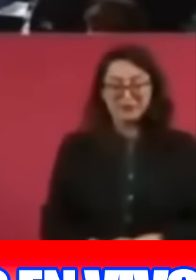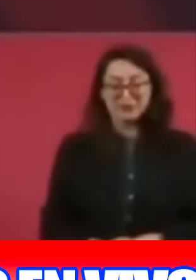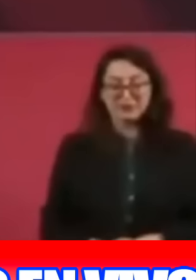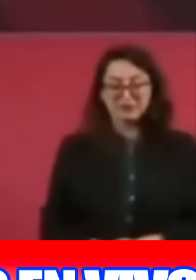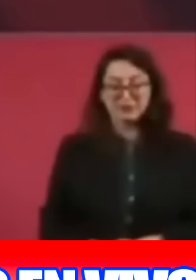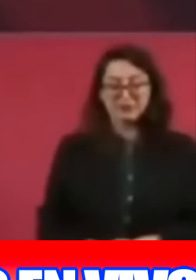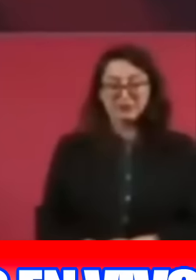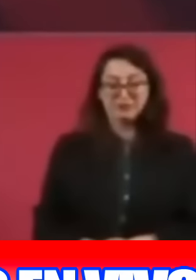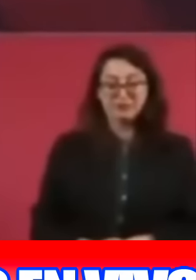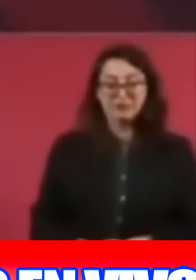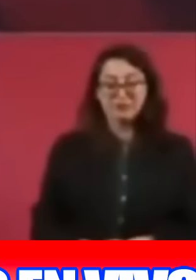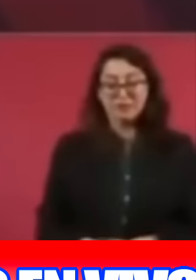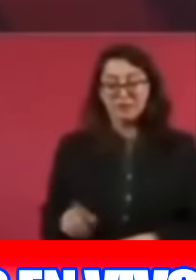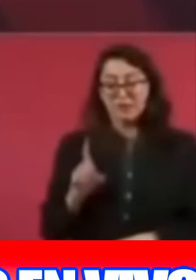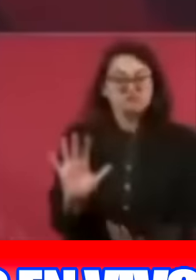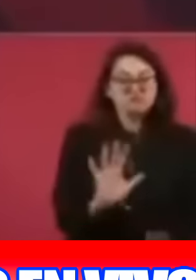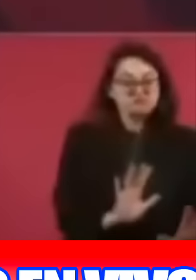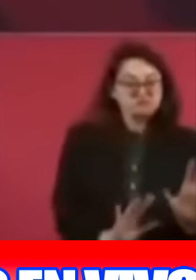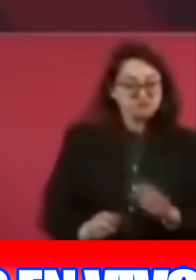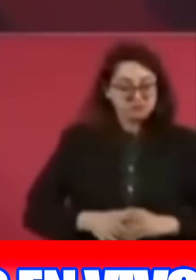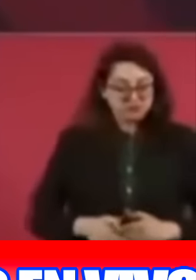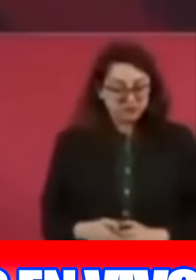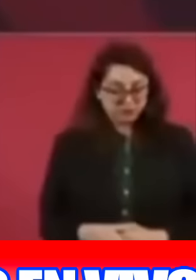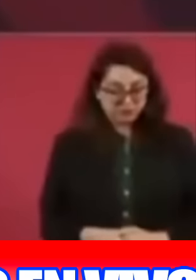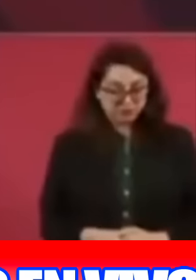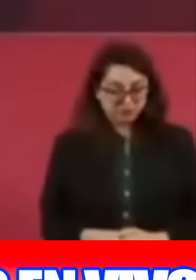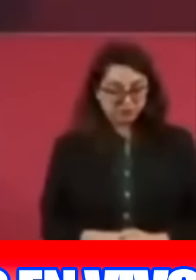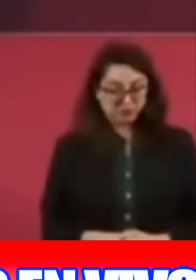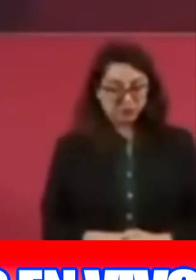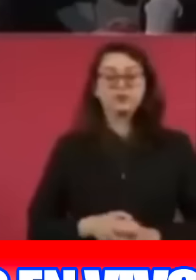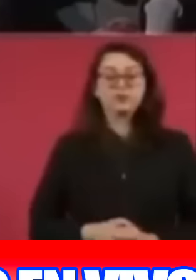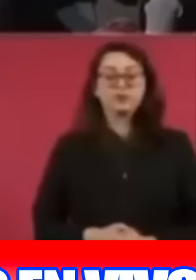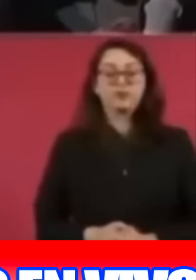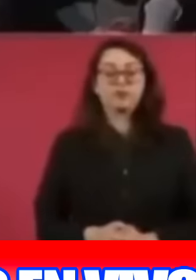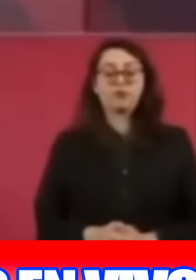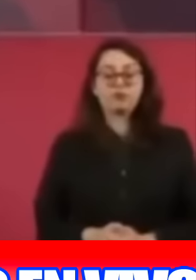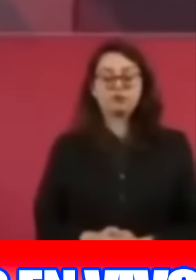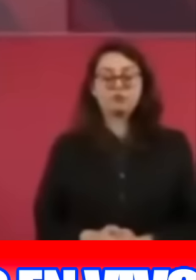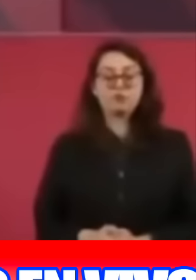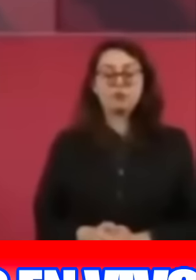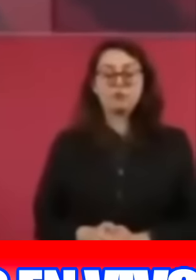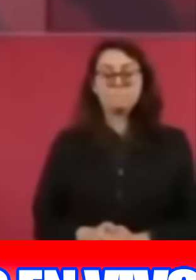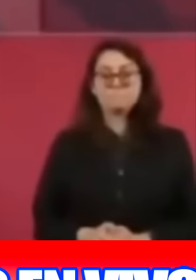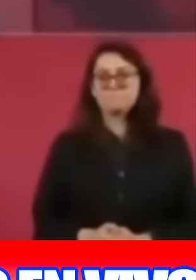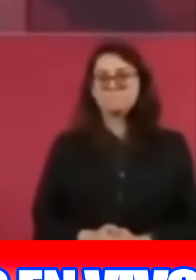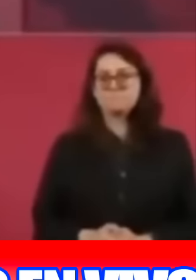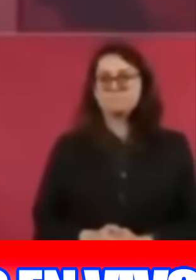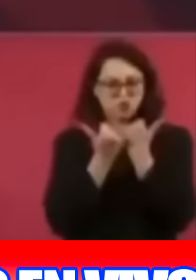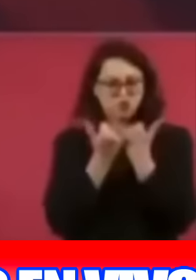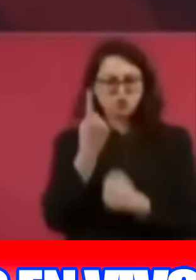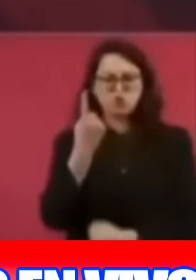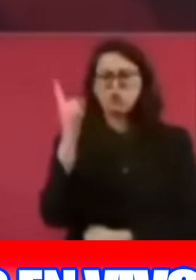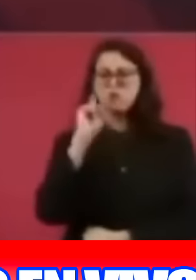a la derecha de Iberdrola. Acaban de traer a una señora de una asociación que hay en